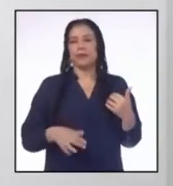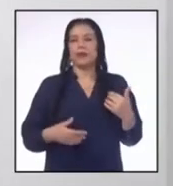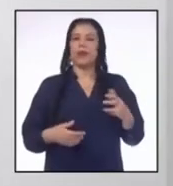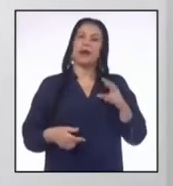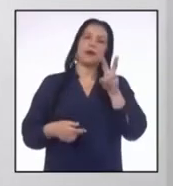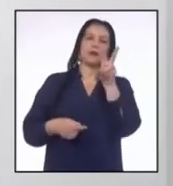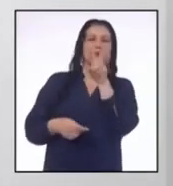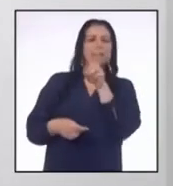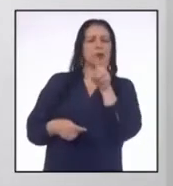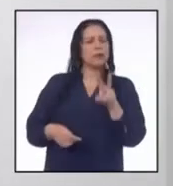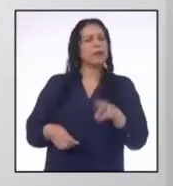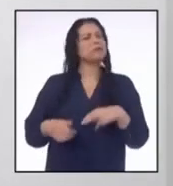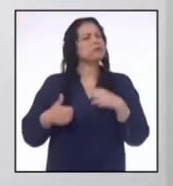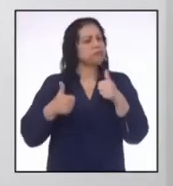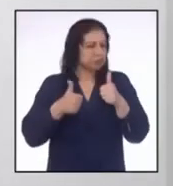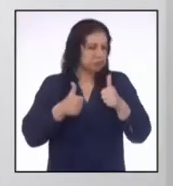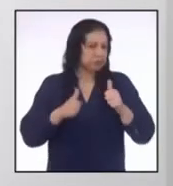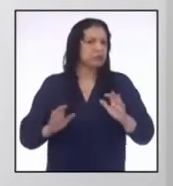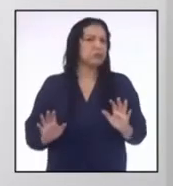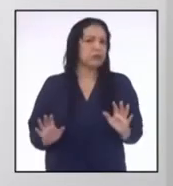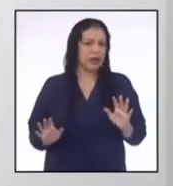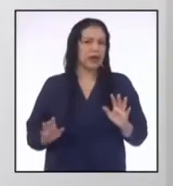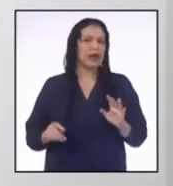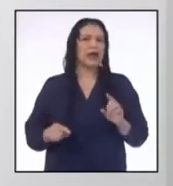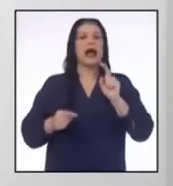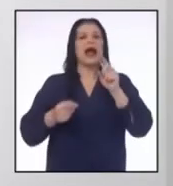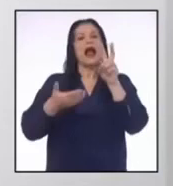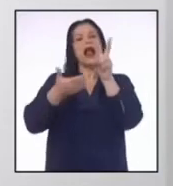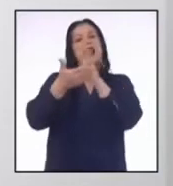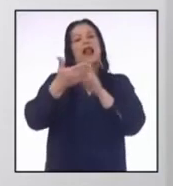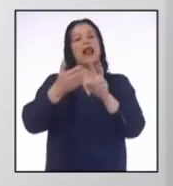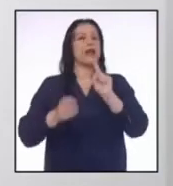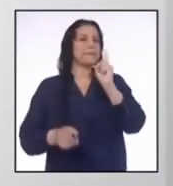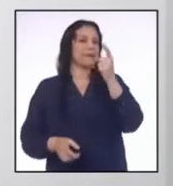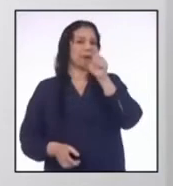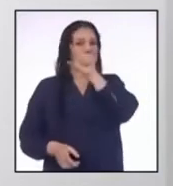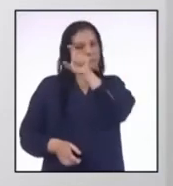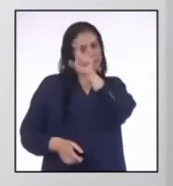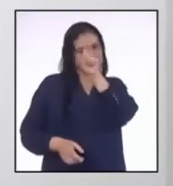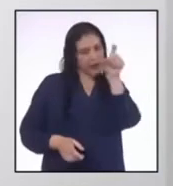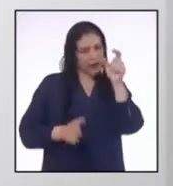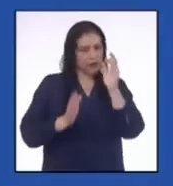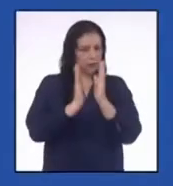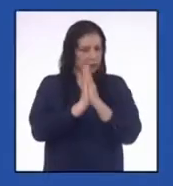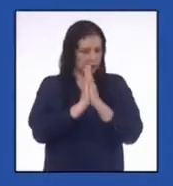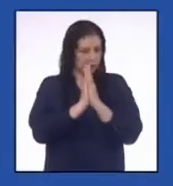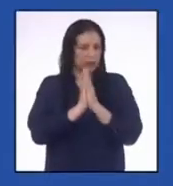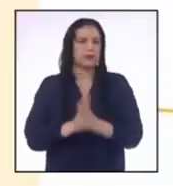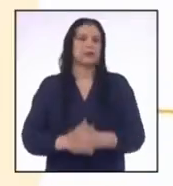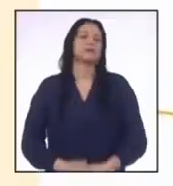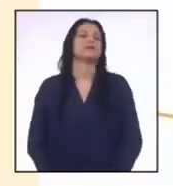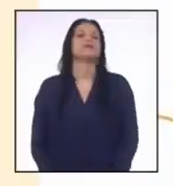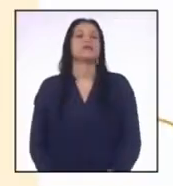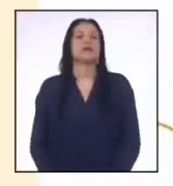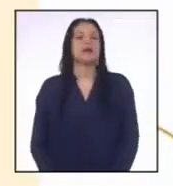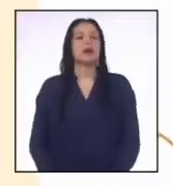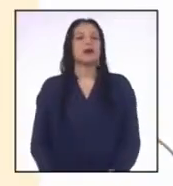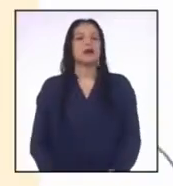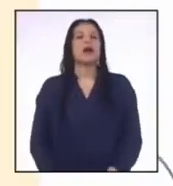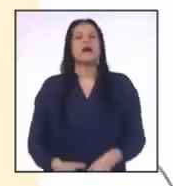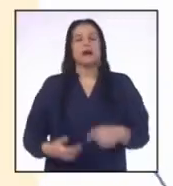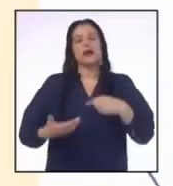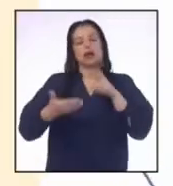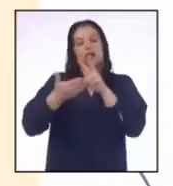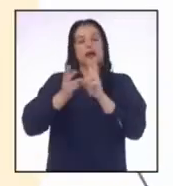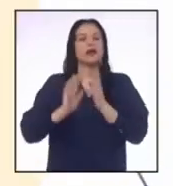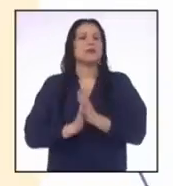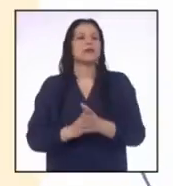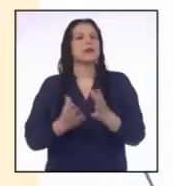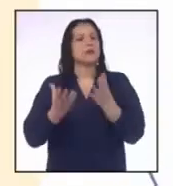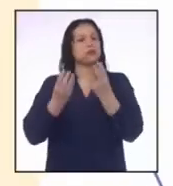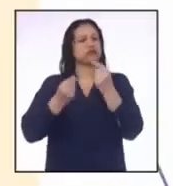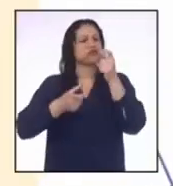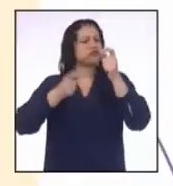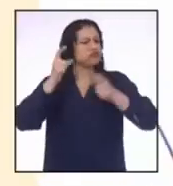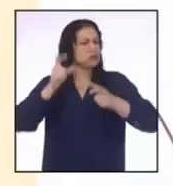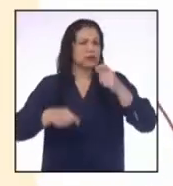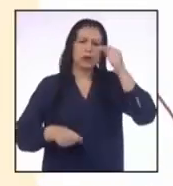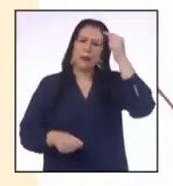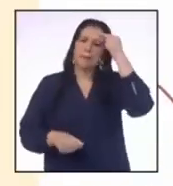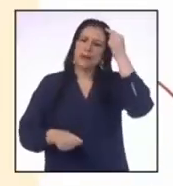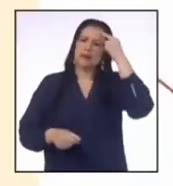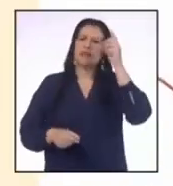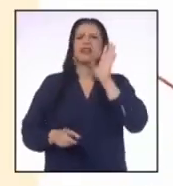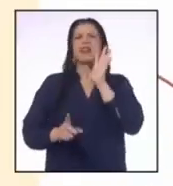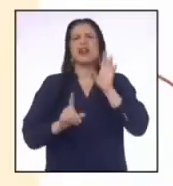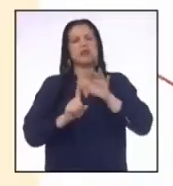Me parece bien. Lee el primer párrafo, por favor. Se los leo. Muchas personas piensan